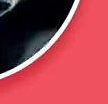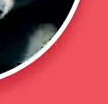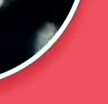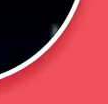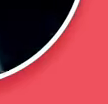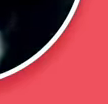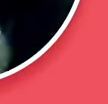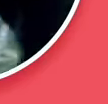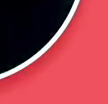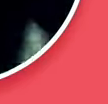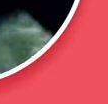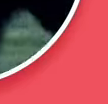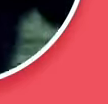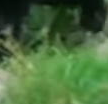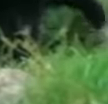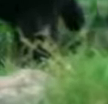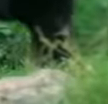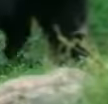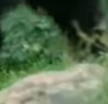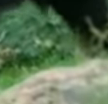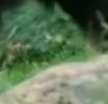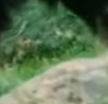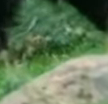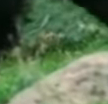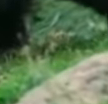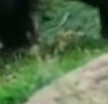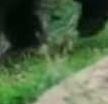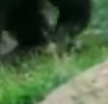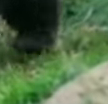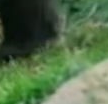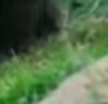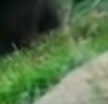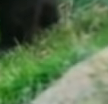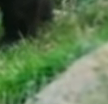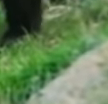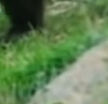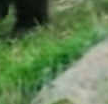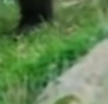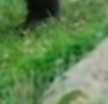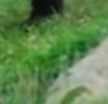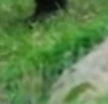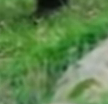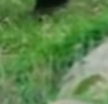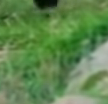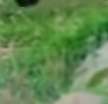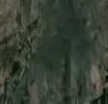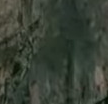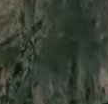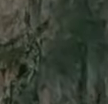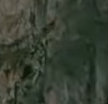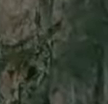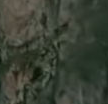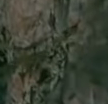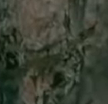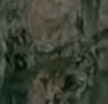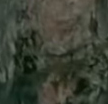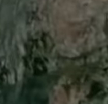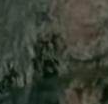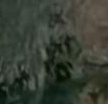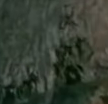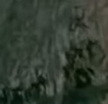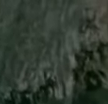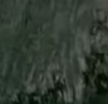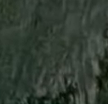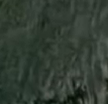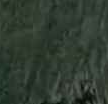alimentes. No te asustes, resguárdate, vigílalo y repórtalo al 911. Recuerda mantener la basura